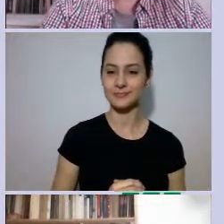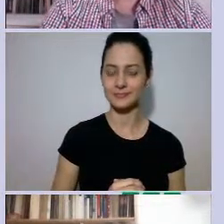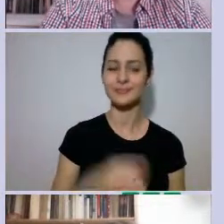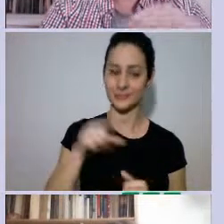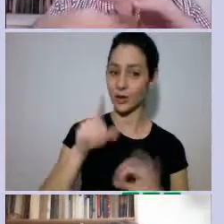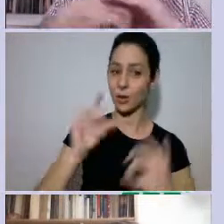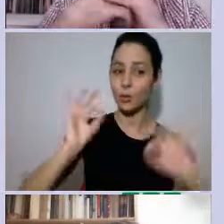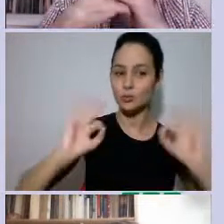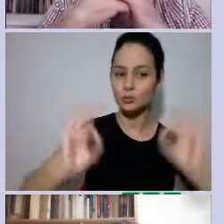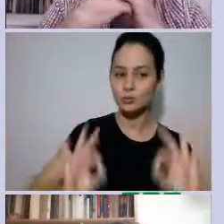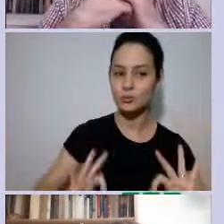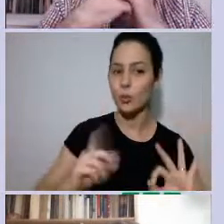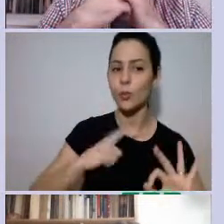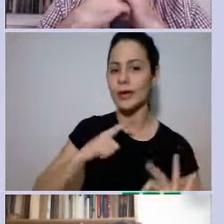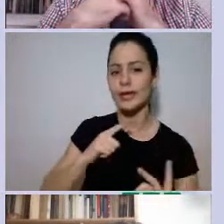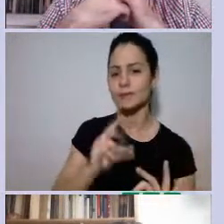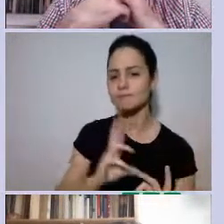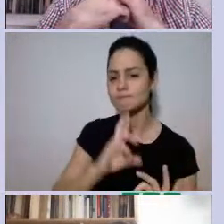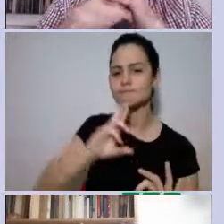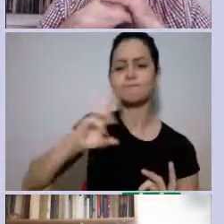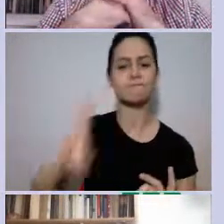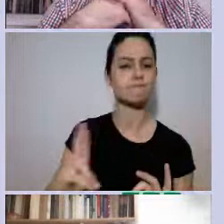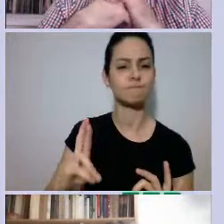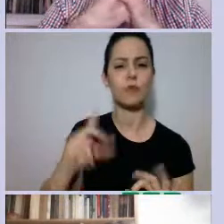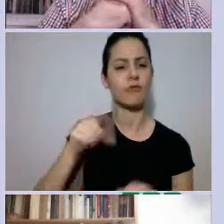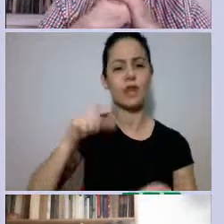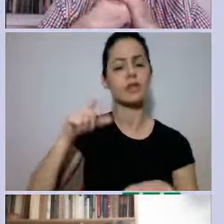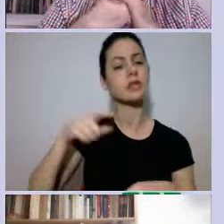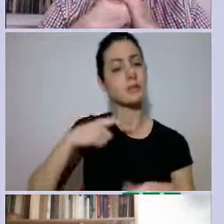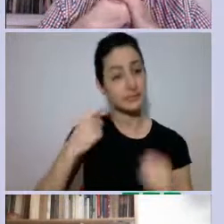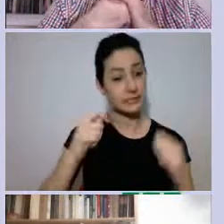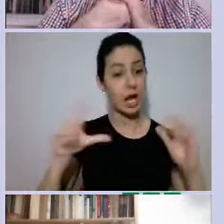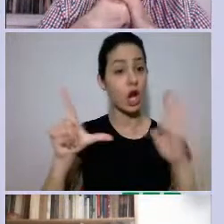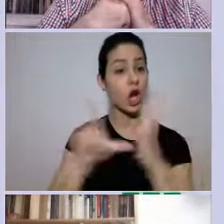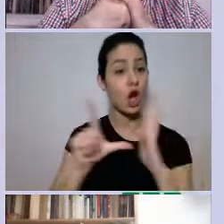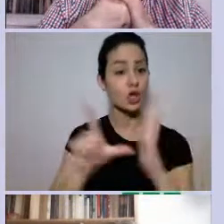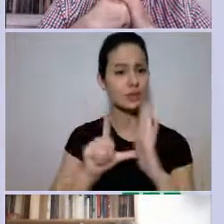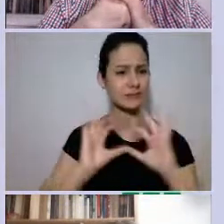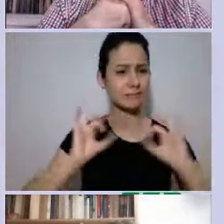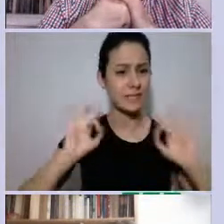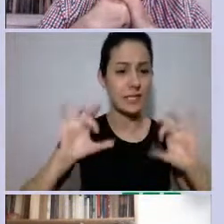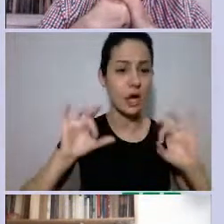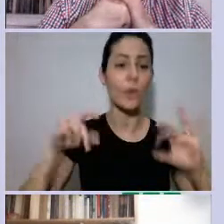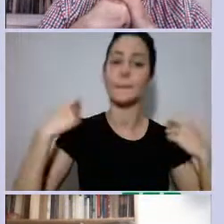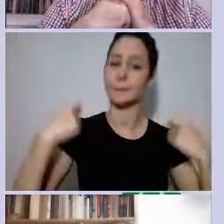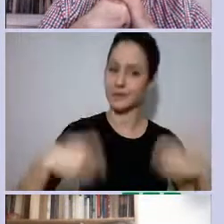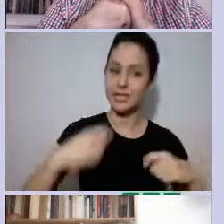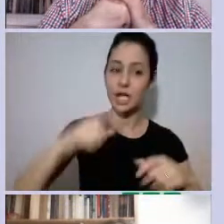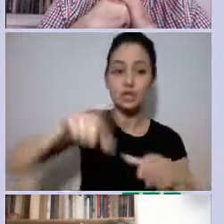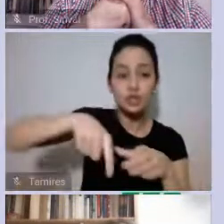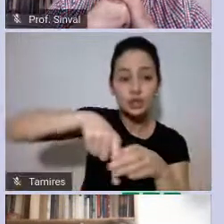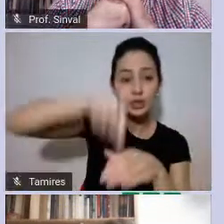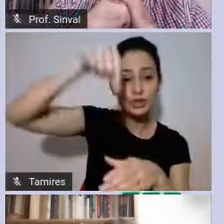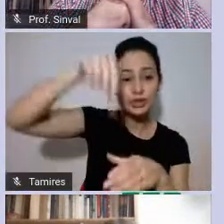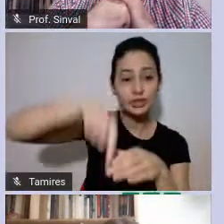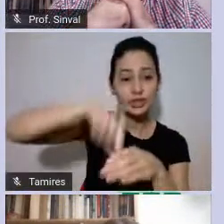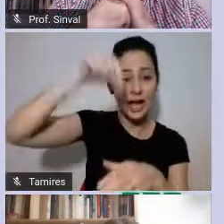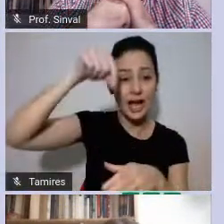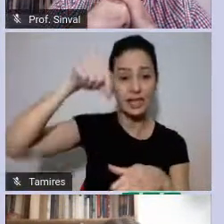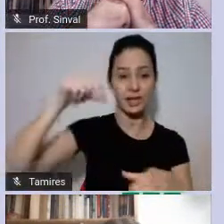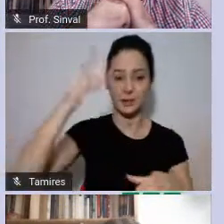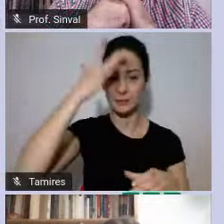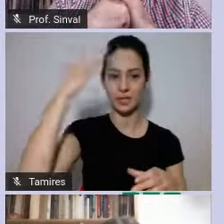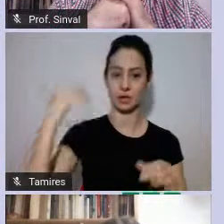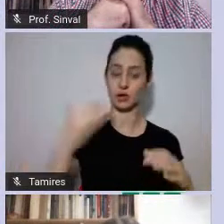da como resultado que para tener una pulquería habilitada había que tener que sortear mayores